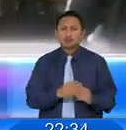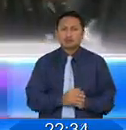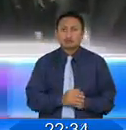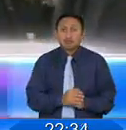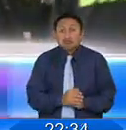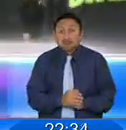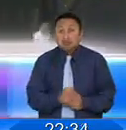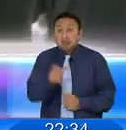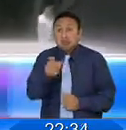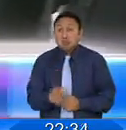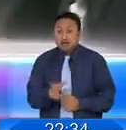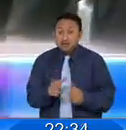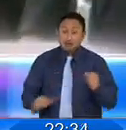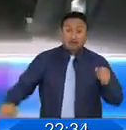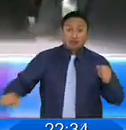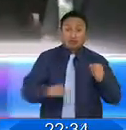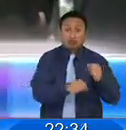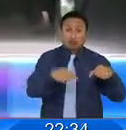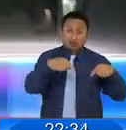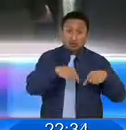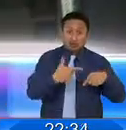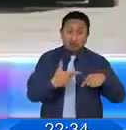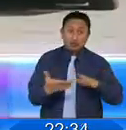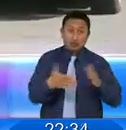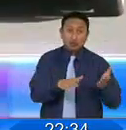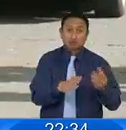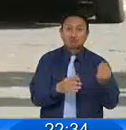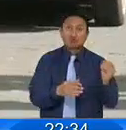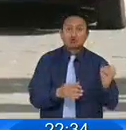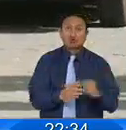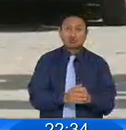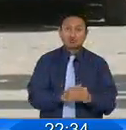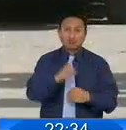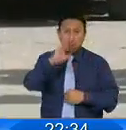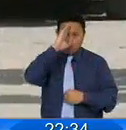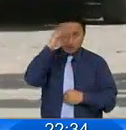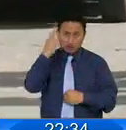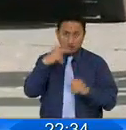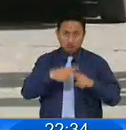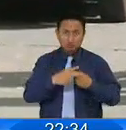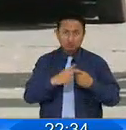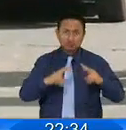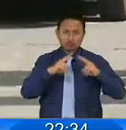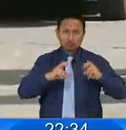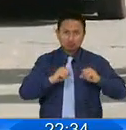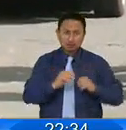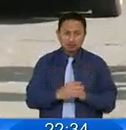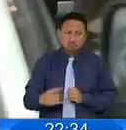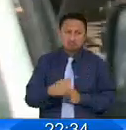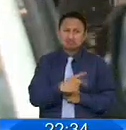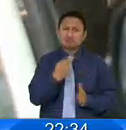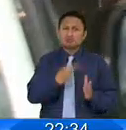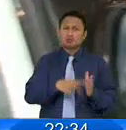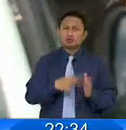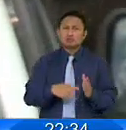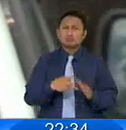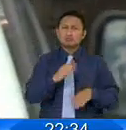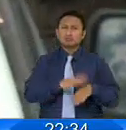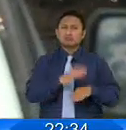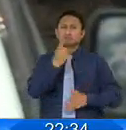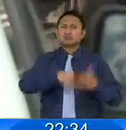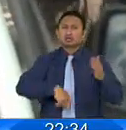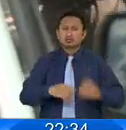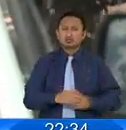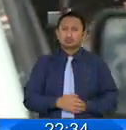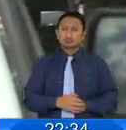es que quien propinó el ataque acabó con una vida joven. La policía trabaja en las investigaciones que permitan esclarecer las causas e involucrados en